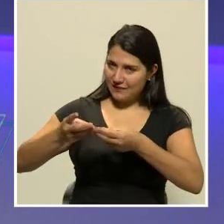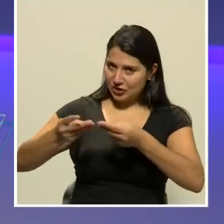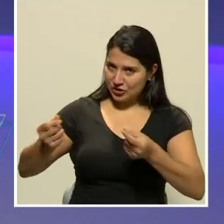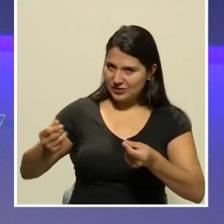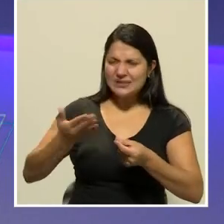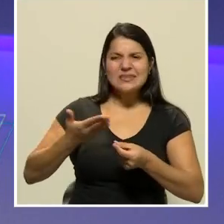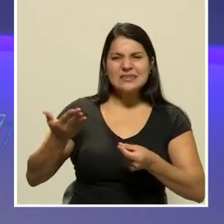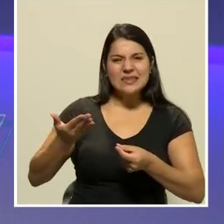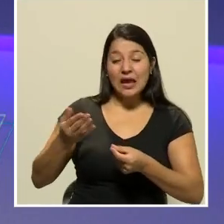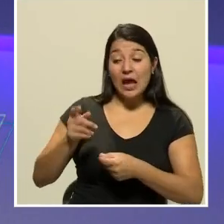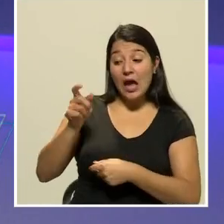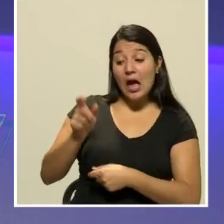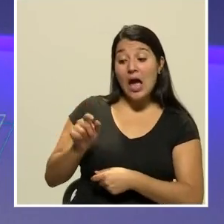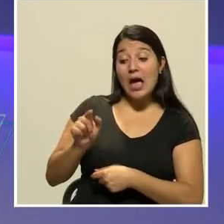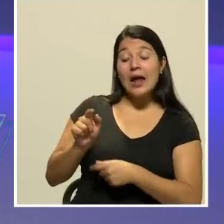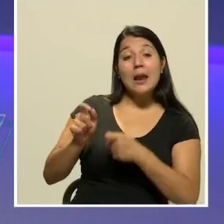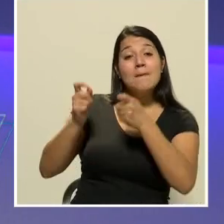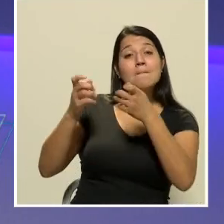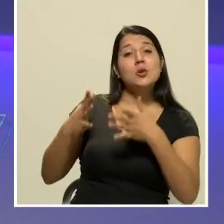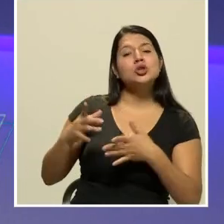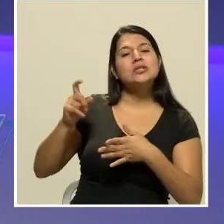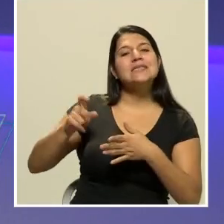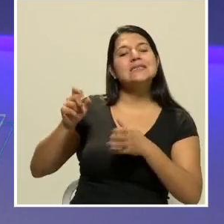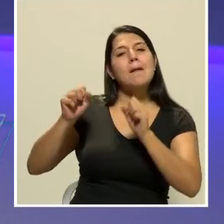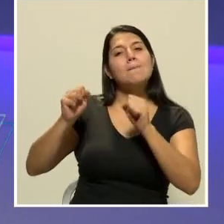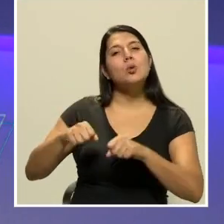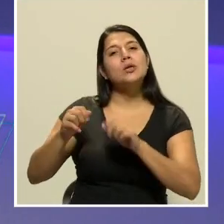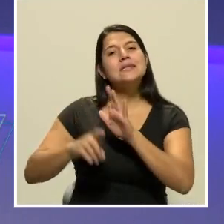docente necesita desarrollar una